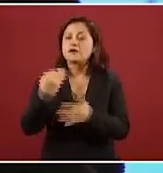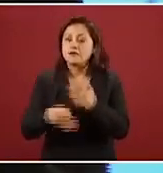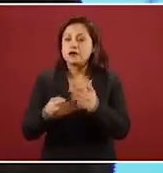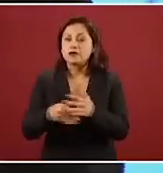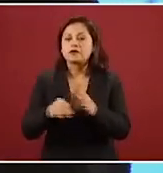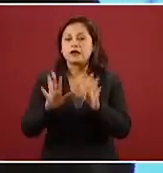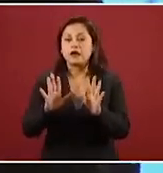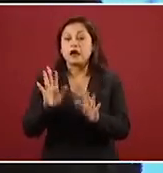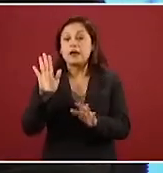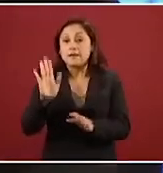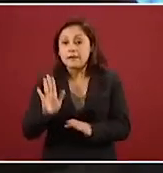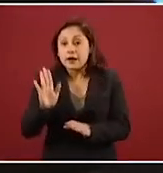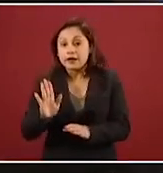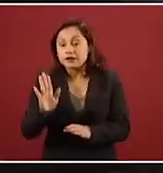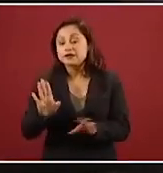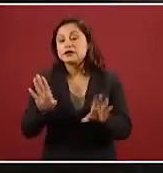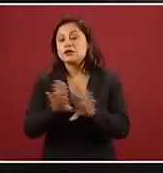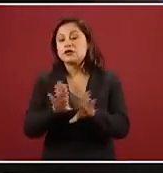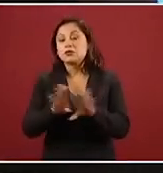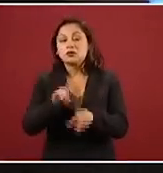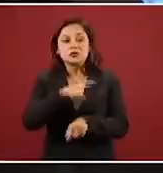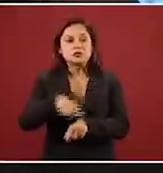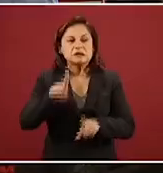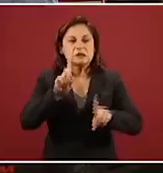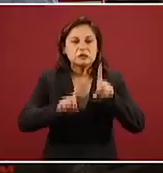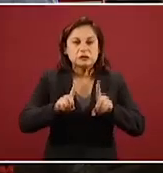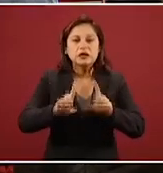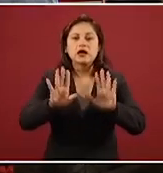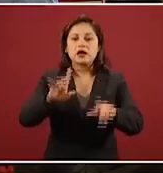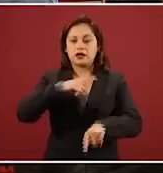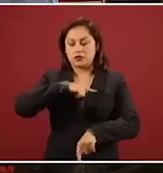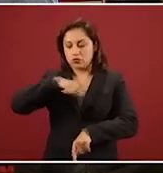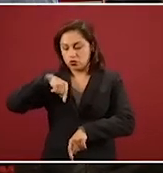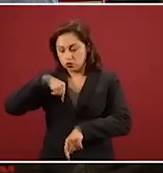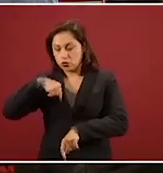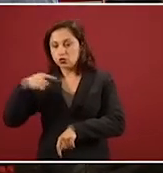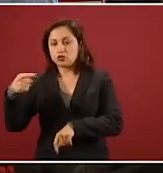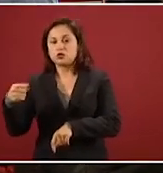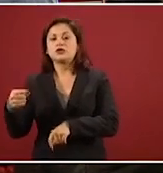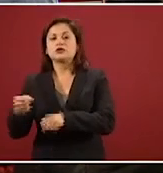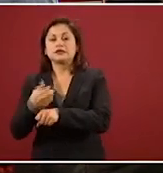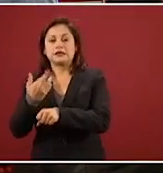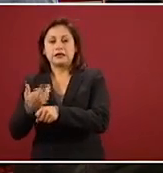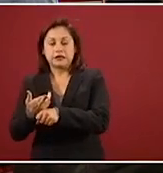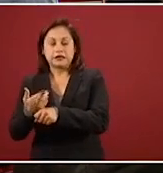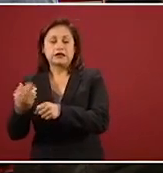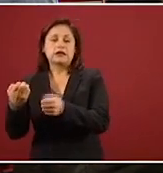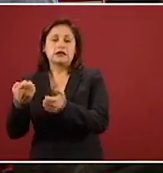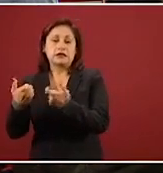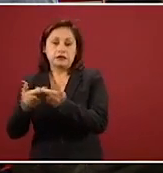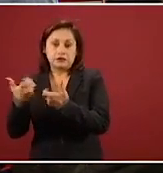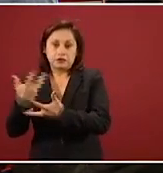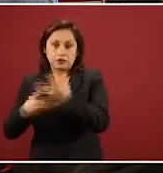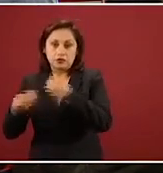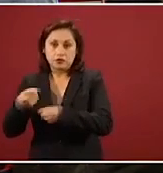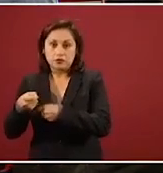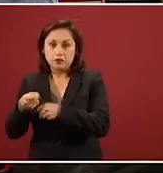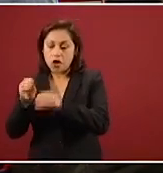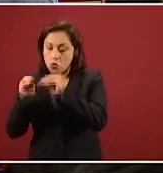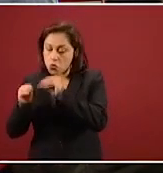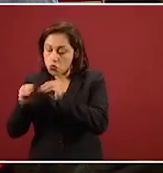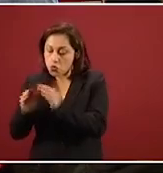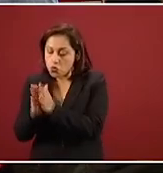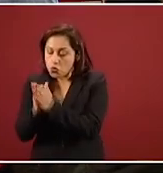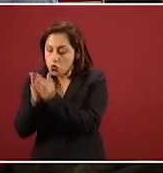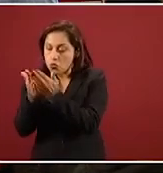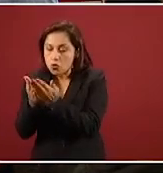hacer un folleto, una explicación sobre temas que han sido menos tocados. Se da un apoyo